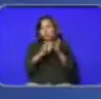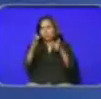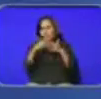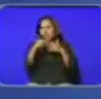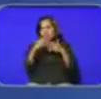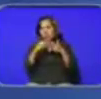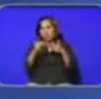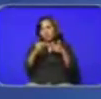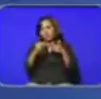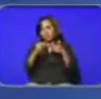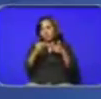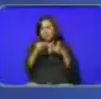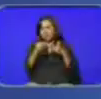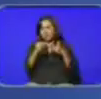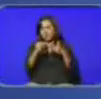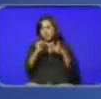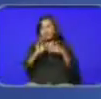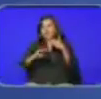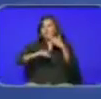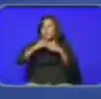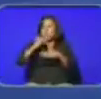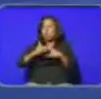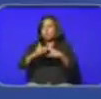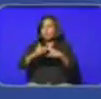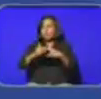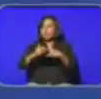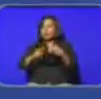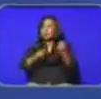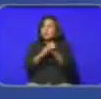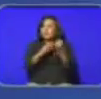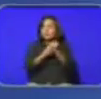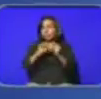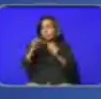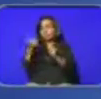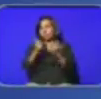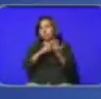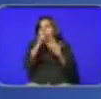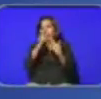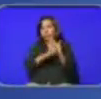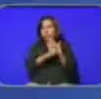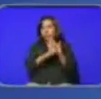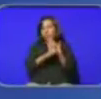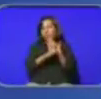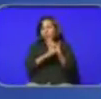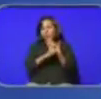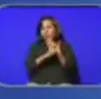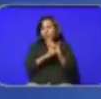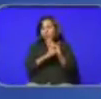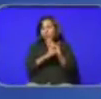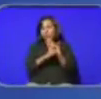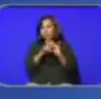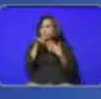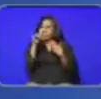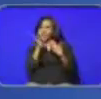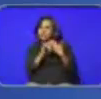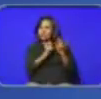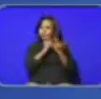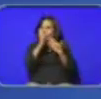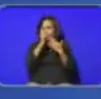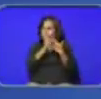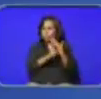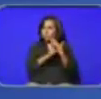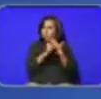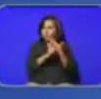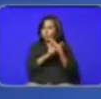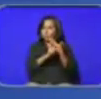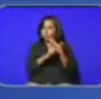parte para apoyar el diseño curricular que menciona el doctor Ramírez. Para poder que estos programas sean pertinentes, es decir, que ellos